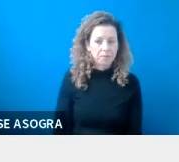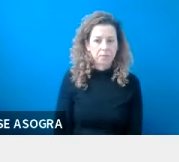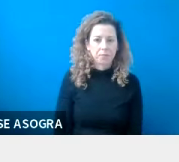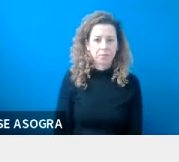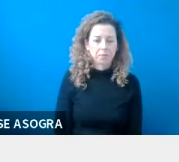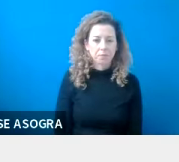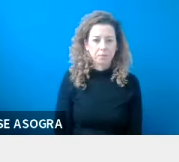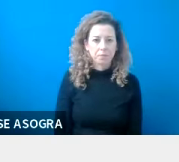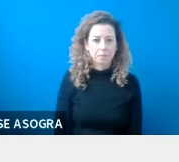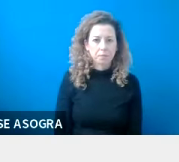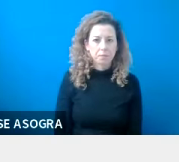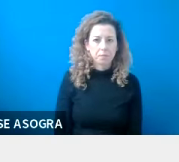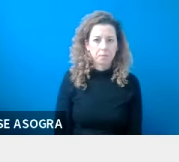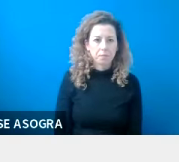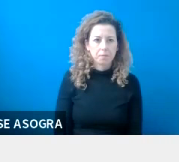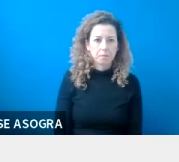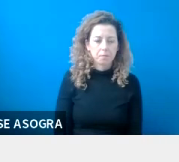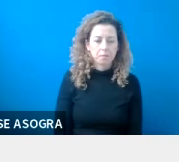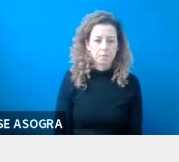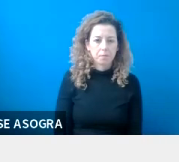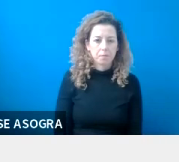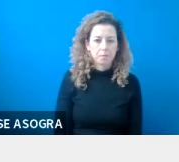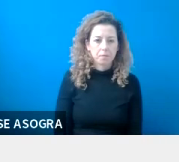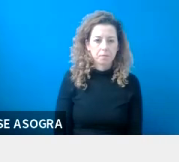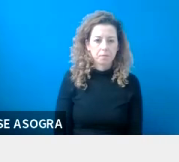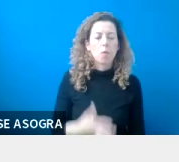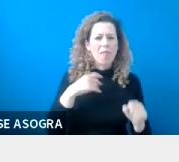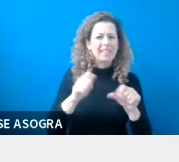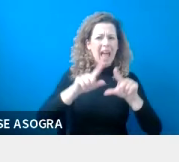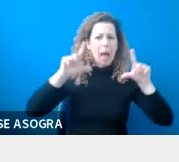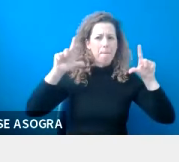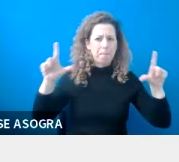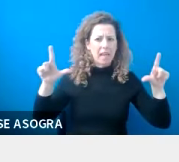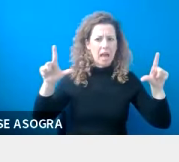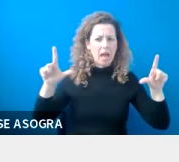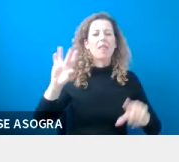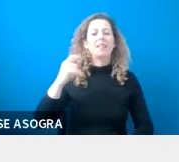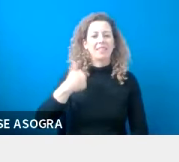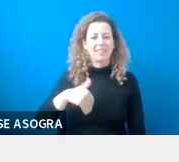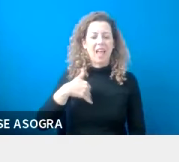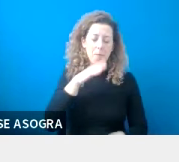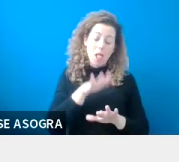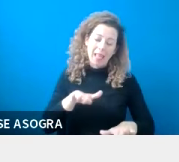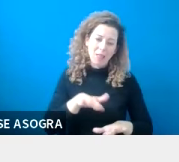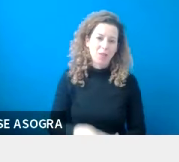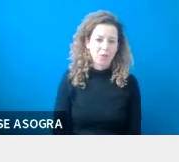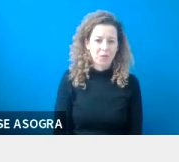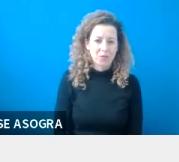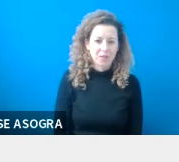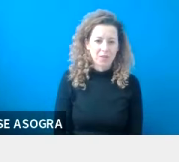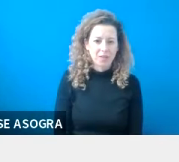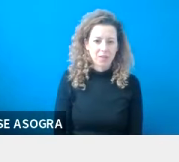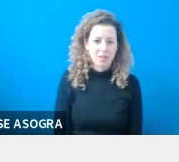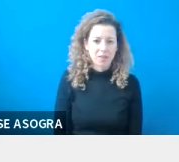Sí, se ve, pero puedes ampliarla, Raquel. le he dado lo que pasa que va lentillo. Valentillo, sí. Bueno,